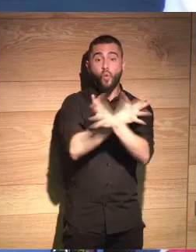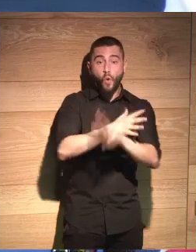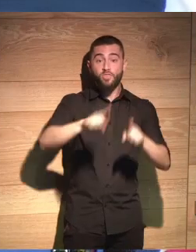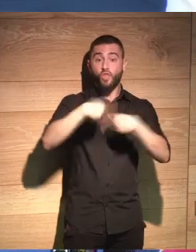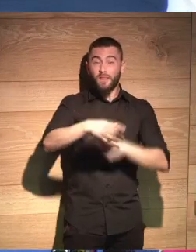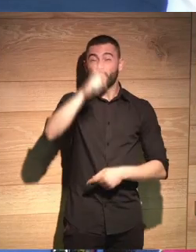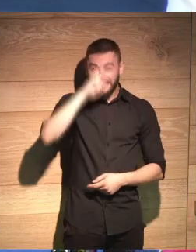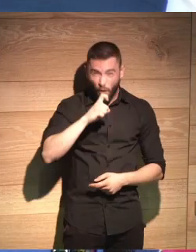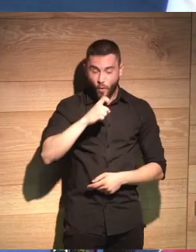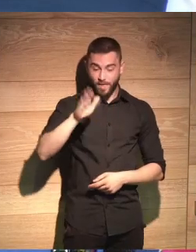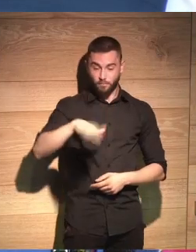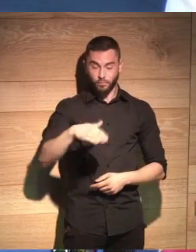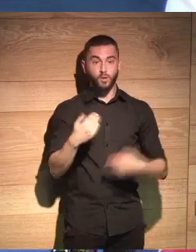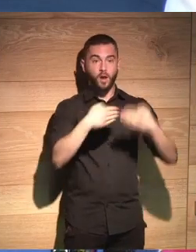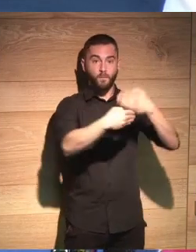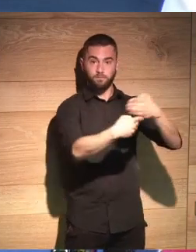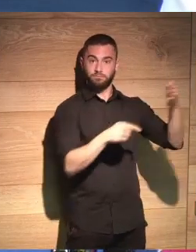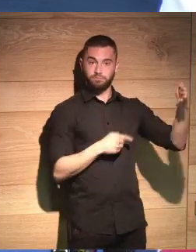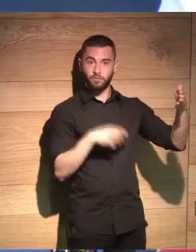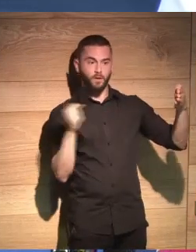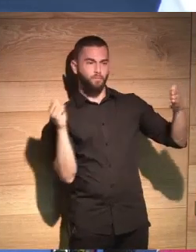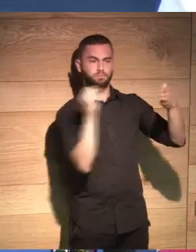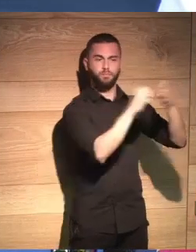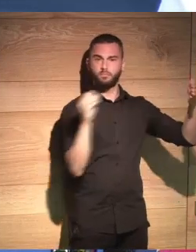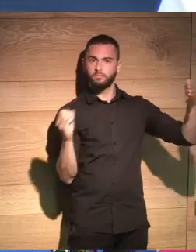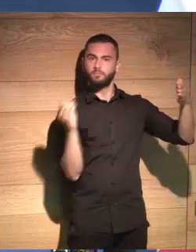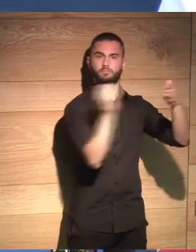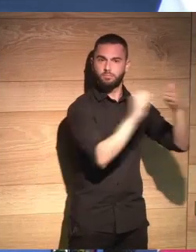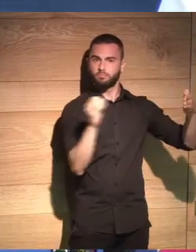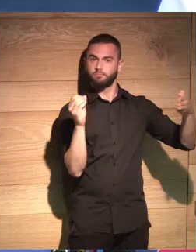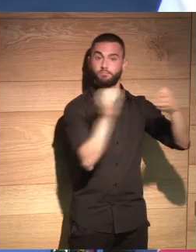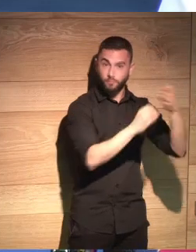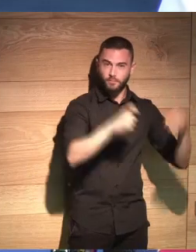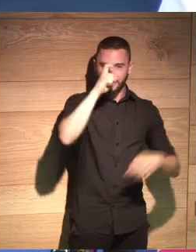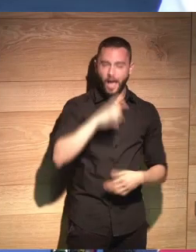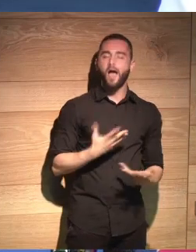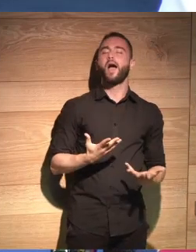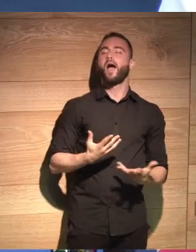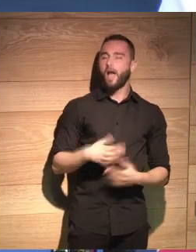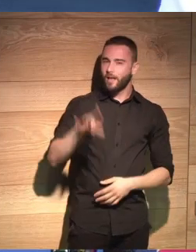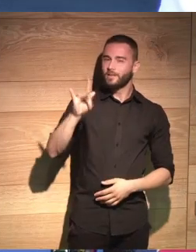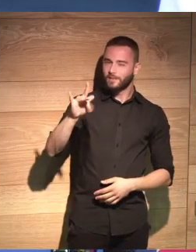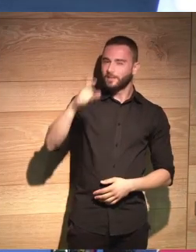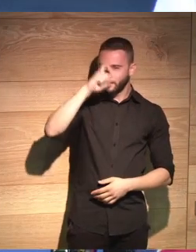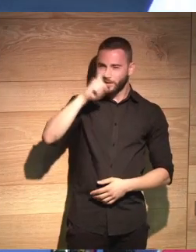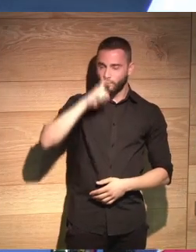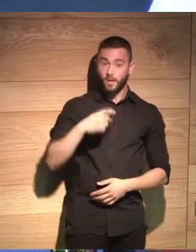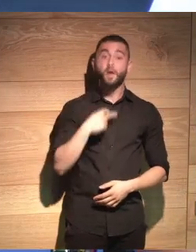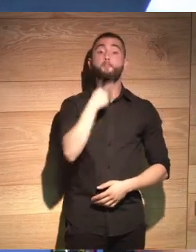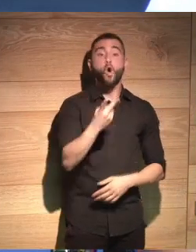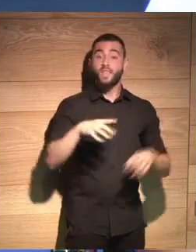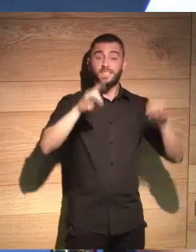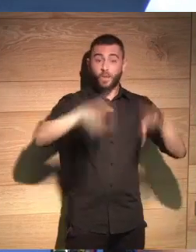nuevo? Ahora me estabas poniendo atención y dijiste sí, me acuerdo. Nuestras voces son como esas pelotas que